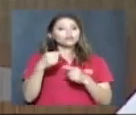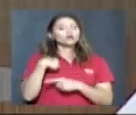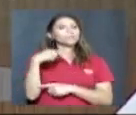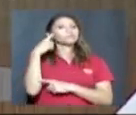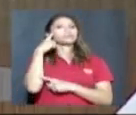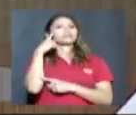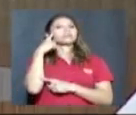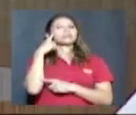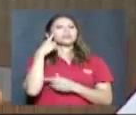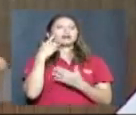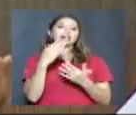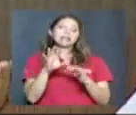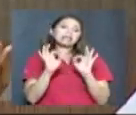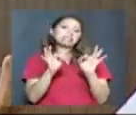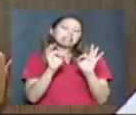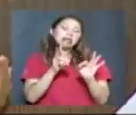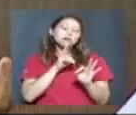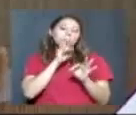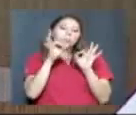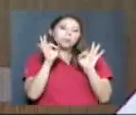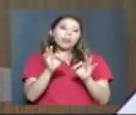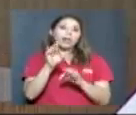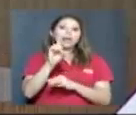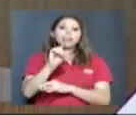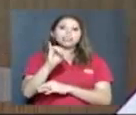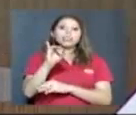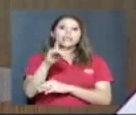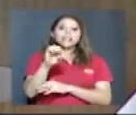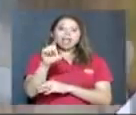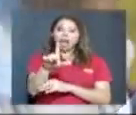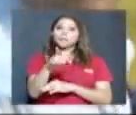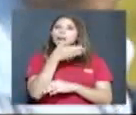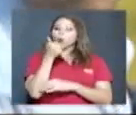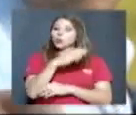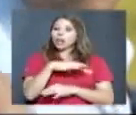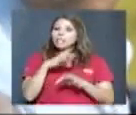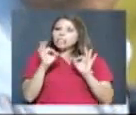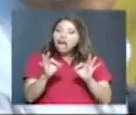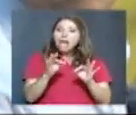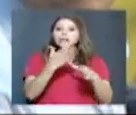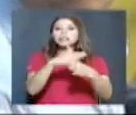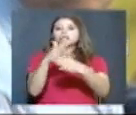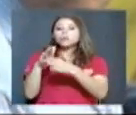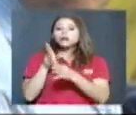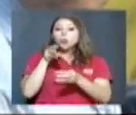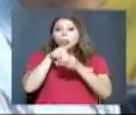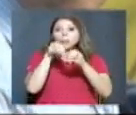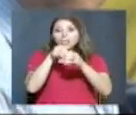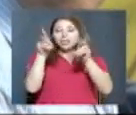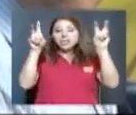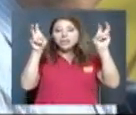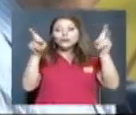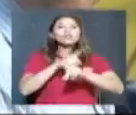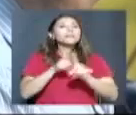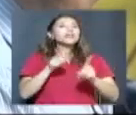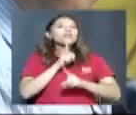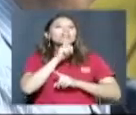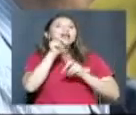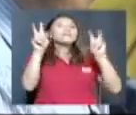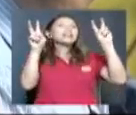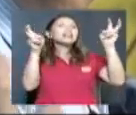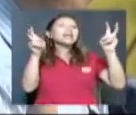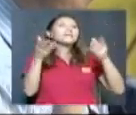digitalizar es cierto, mejor calidad y distribución de contenidos, pero la pregunta es, y un tema que siempre ha sido muy, muy escabroso, el tema del dividendo